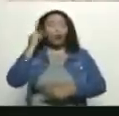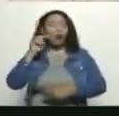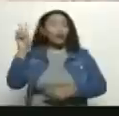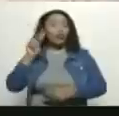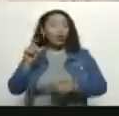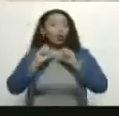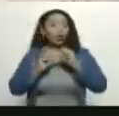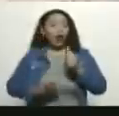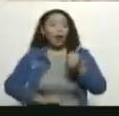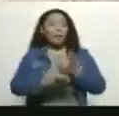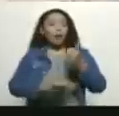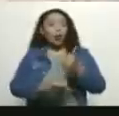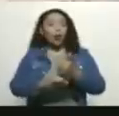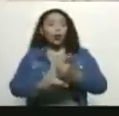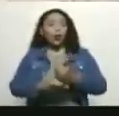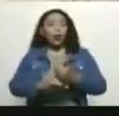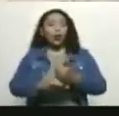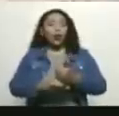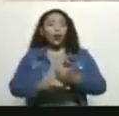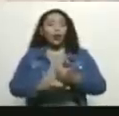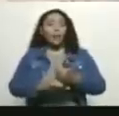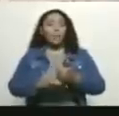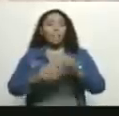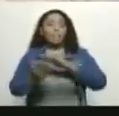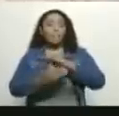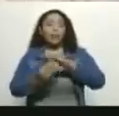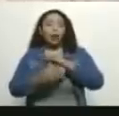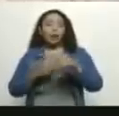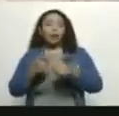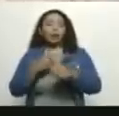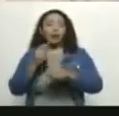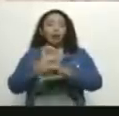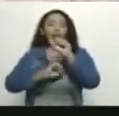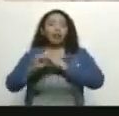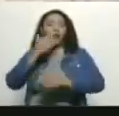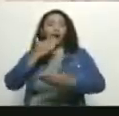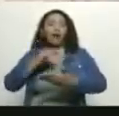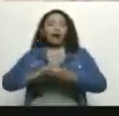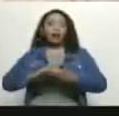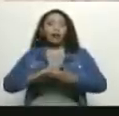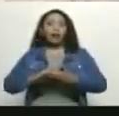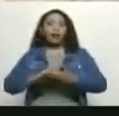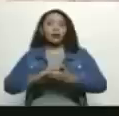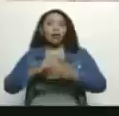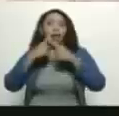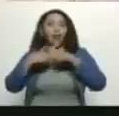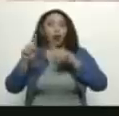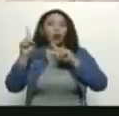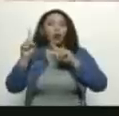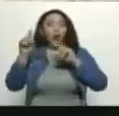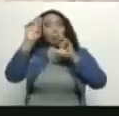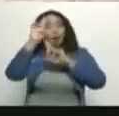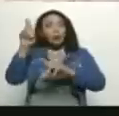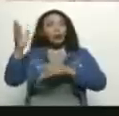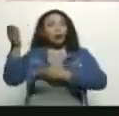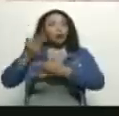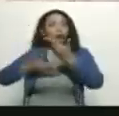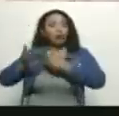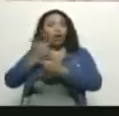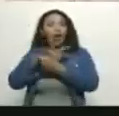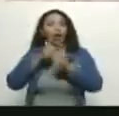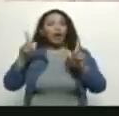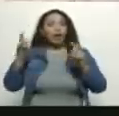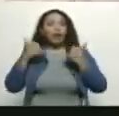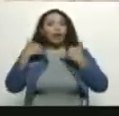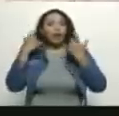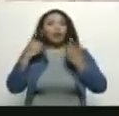seguir fortaleciéndose bajo los principios de defender la Carta de la Organización de las Naciones Unidas, entre otros, el respeto mutuo, libre de